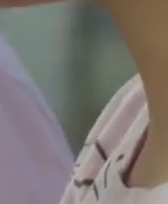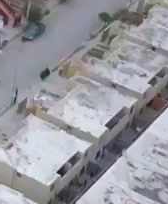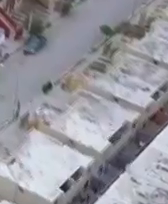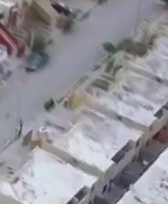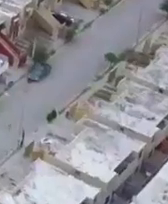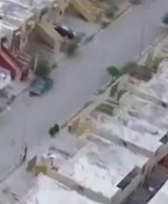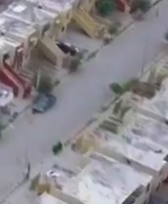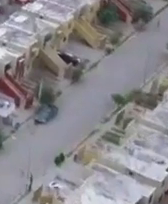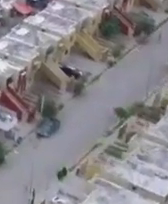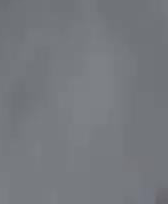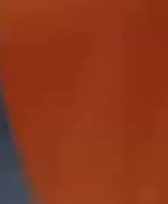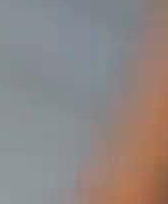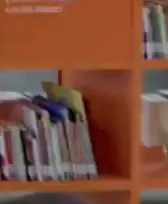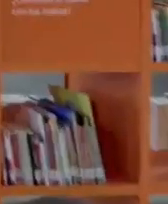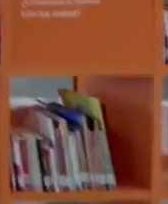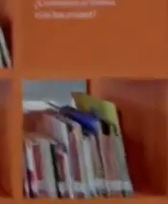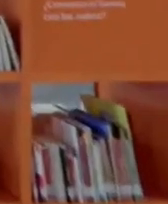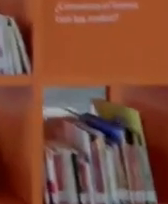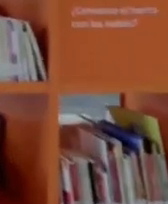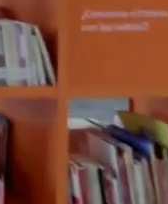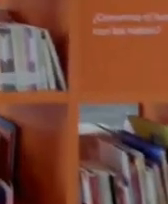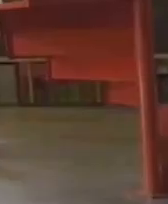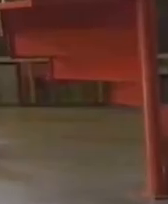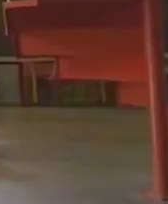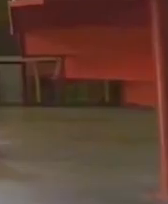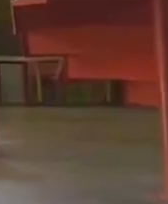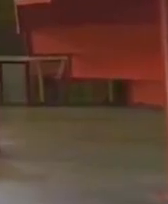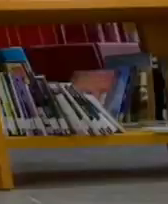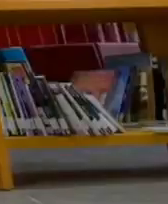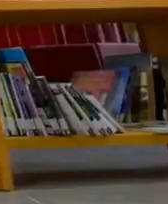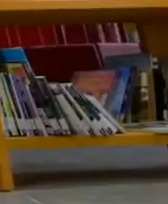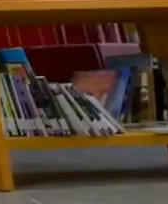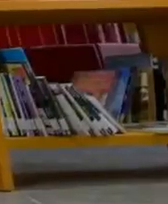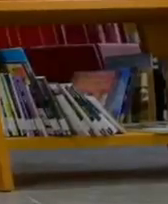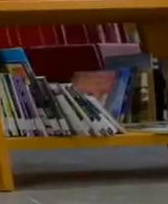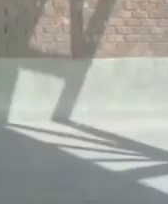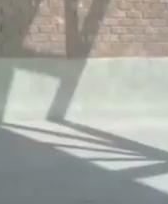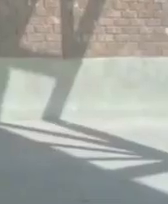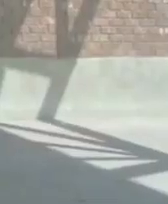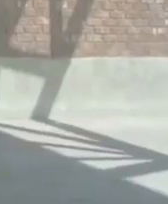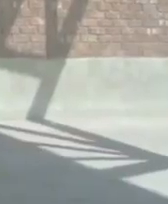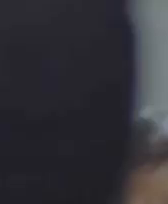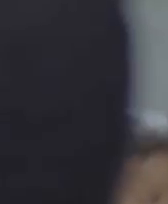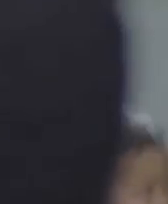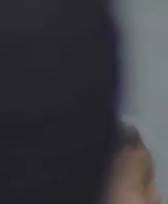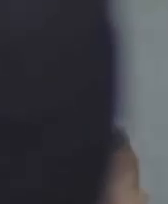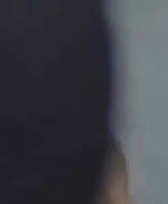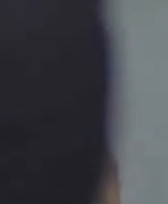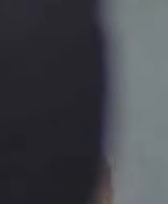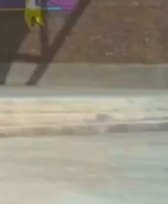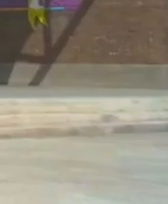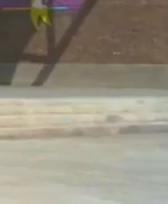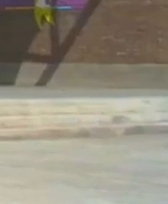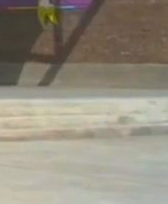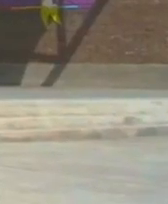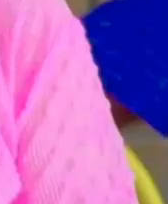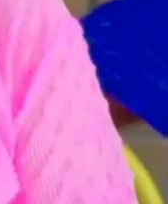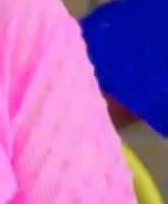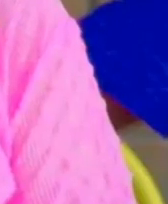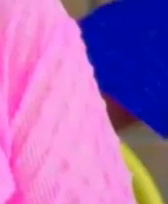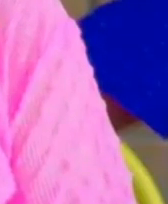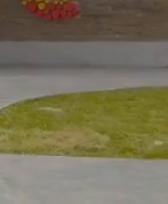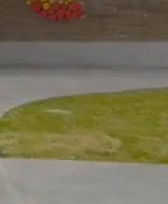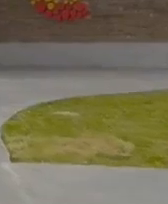Jóvenes, lejos del arte. Elegimos mirar diferente. Invertimos más de 70 millones de pesos en tres